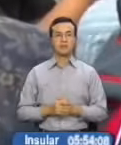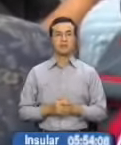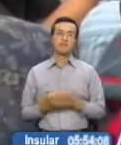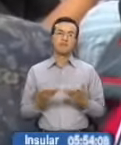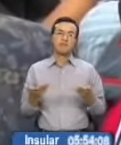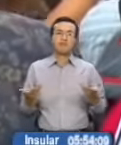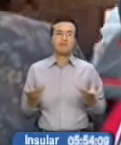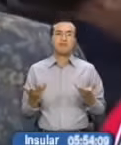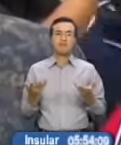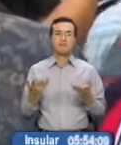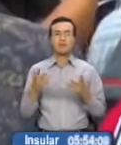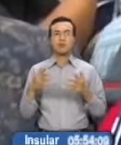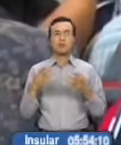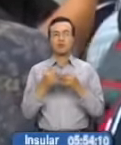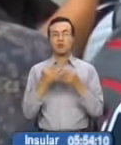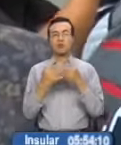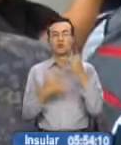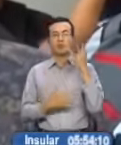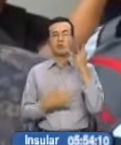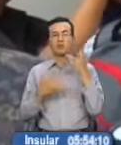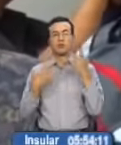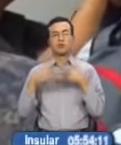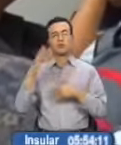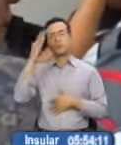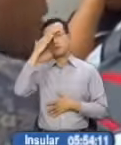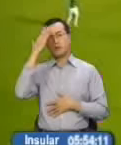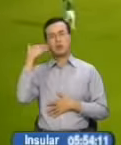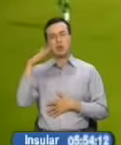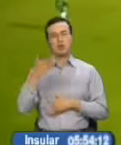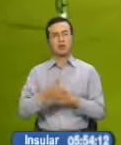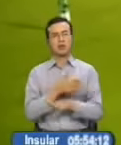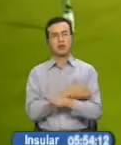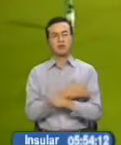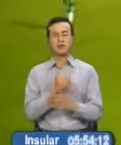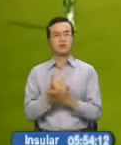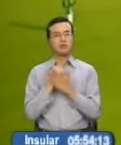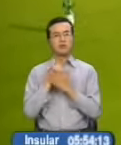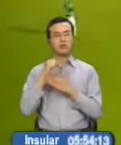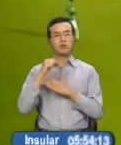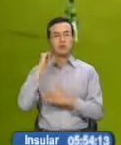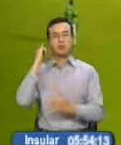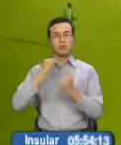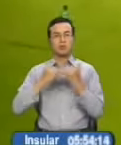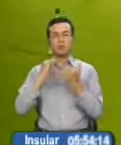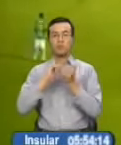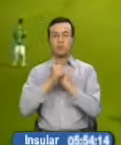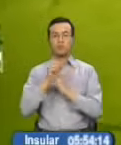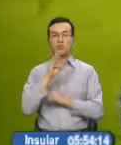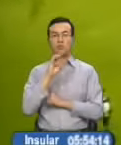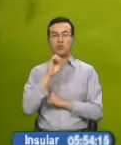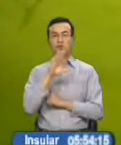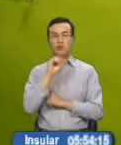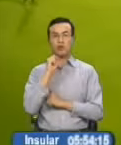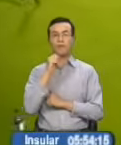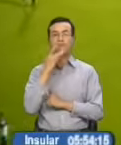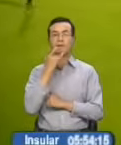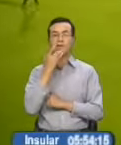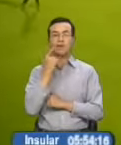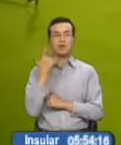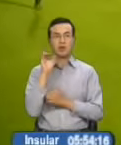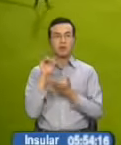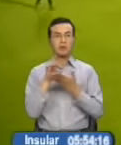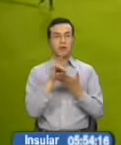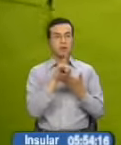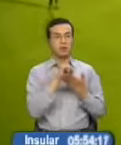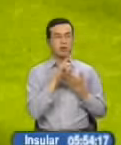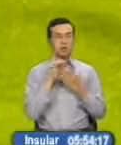bueno, son un conjunto de cosas que ya las hemos tenido nosotros y nos han llevado hasta la final. Le ha pasado a Boca también, que son favoritos y